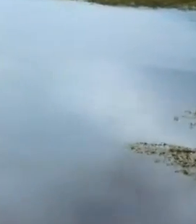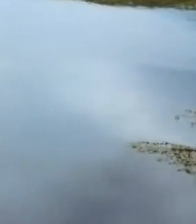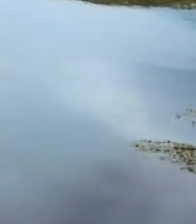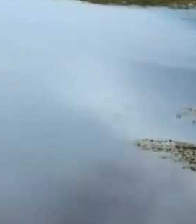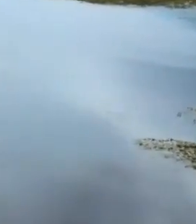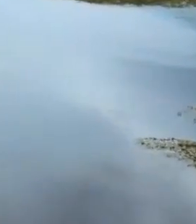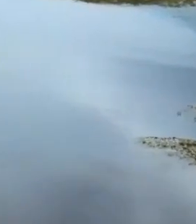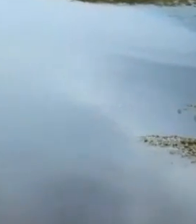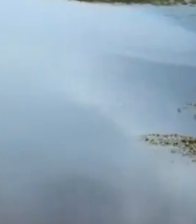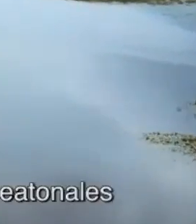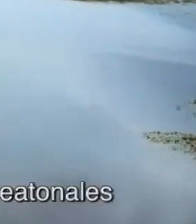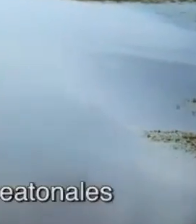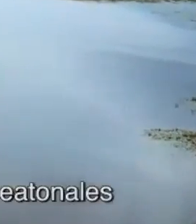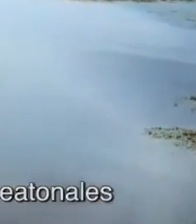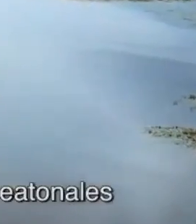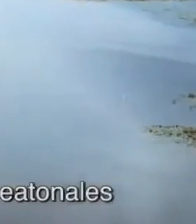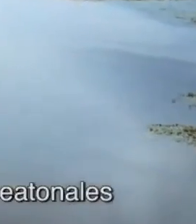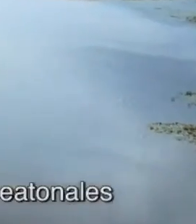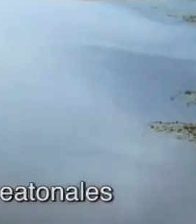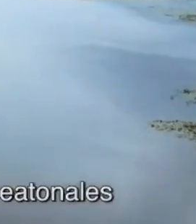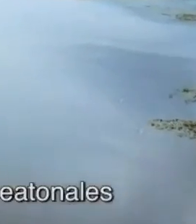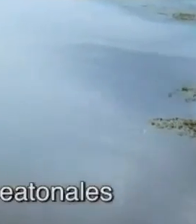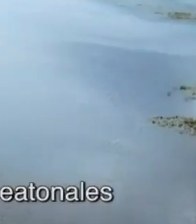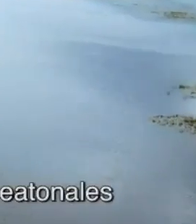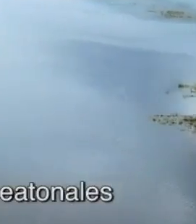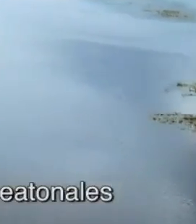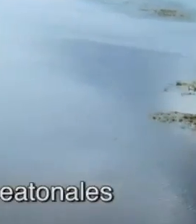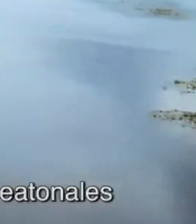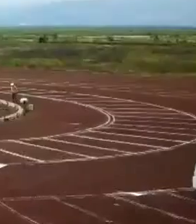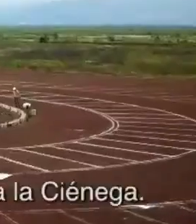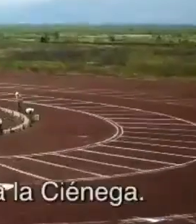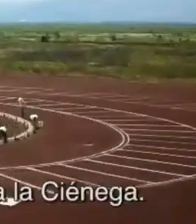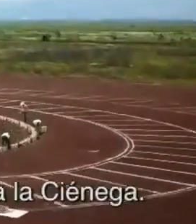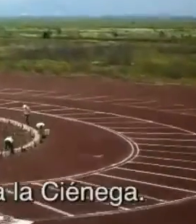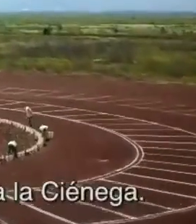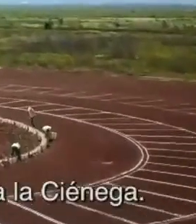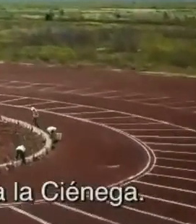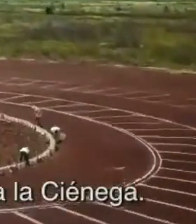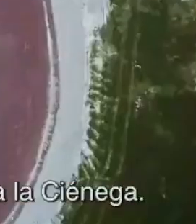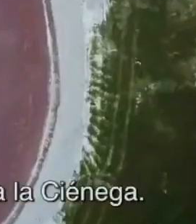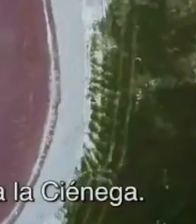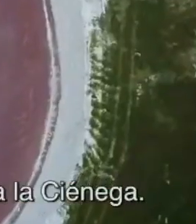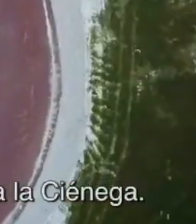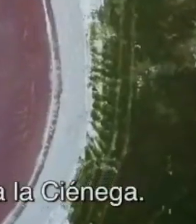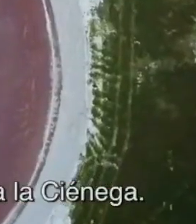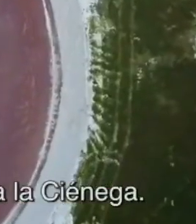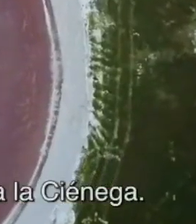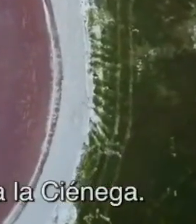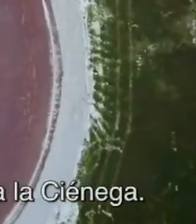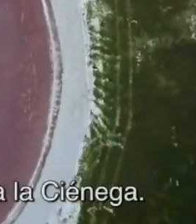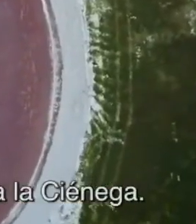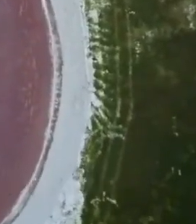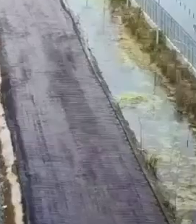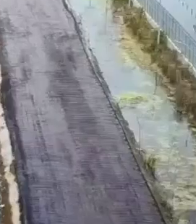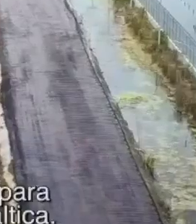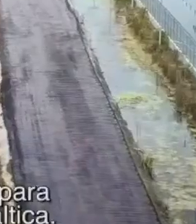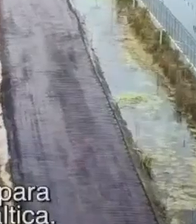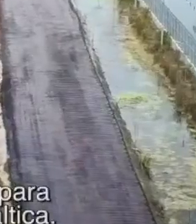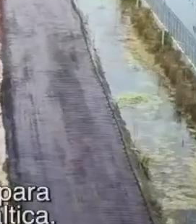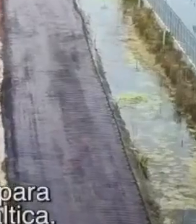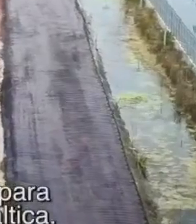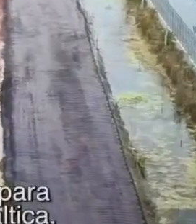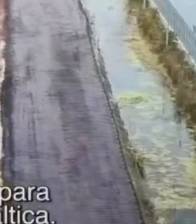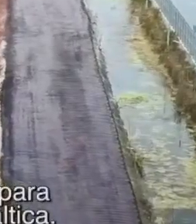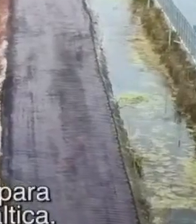caminos peatonales y ciclistas, la construcción de guarniciones en los senderos peatonales y la conformación del estacionamiento de visitantes a la Ciénega.